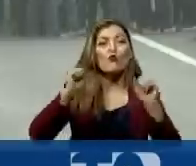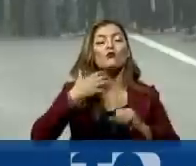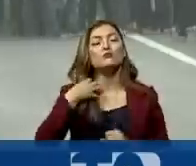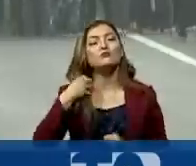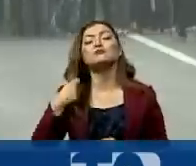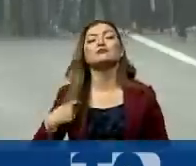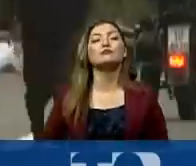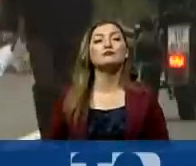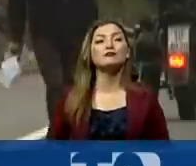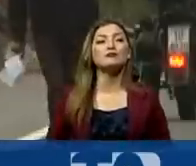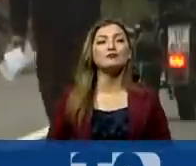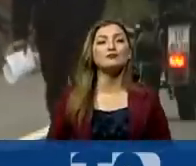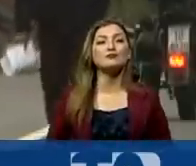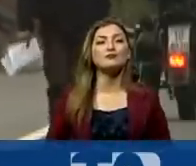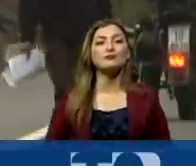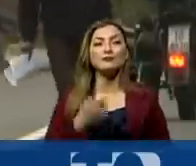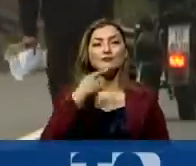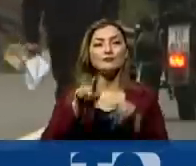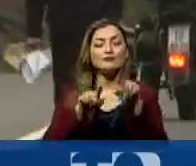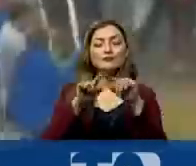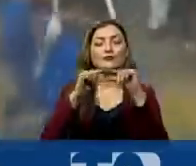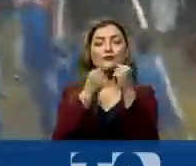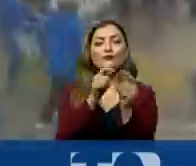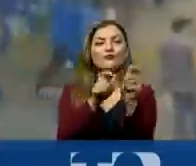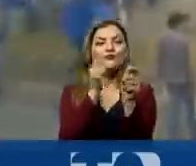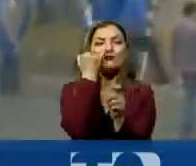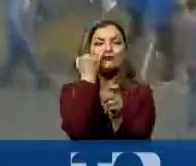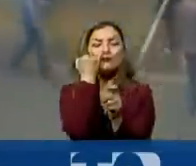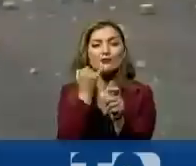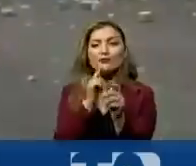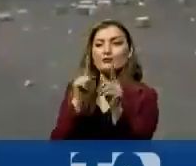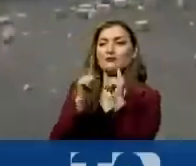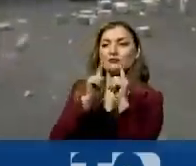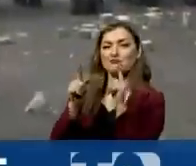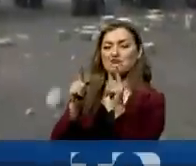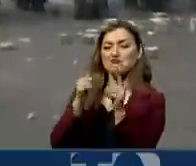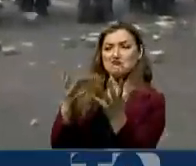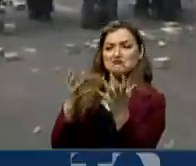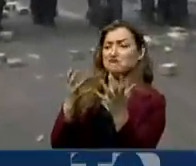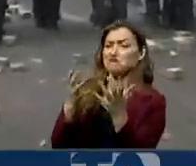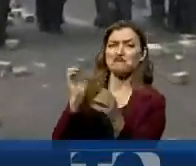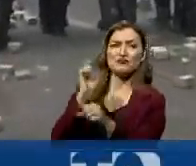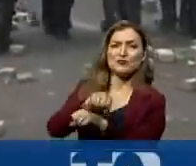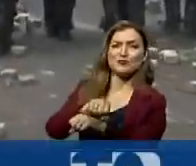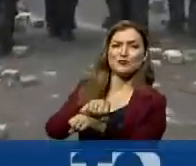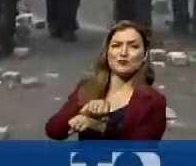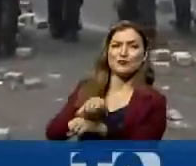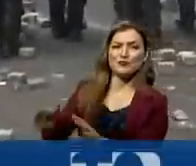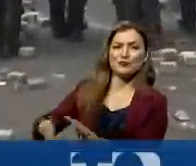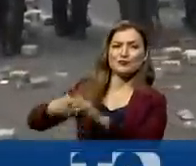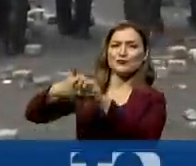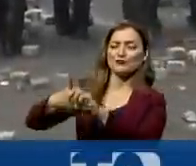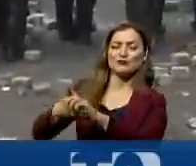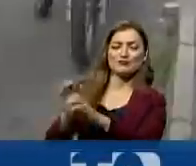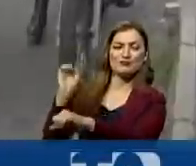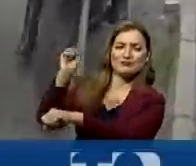como usted lo menciona hay ciertos sectores que no quieren el diálogo no quieren el consenso no quieren un estrechón de manos y